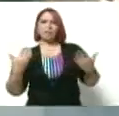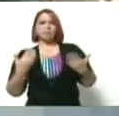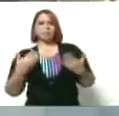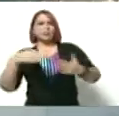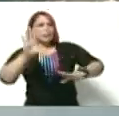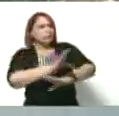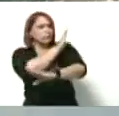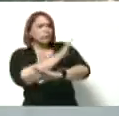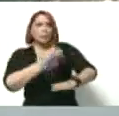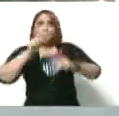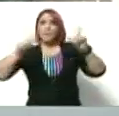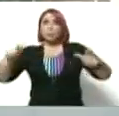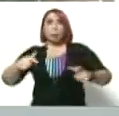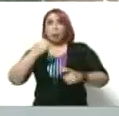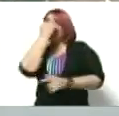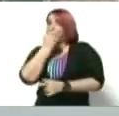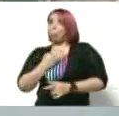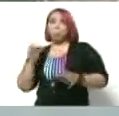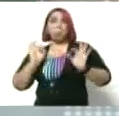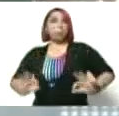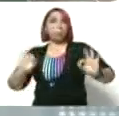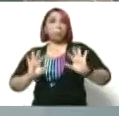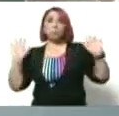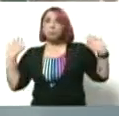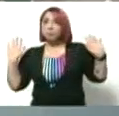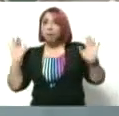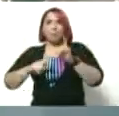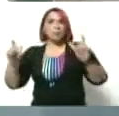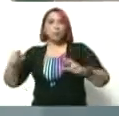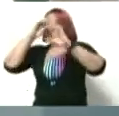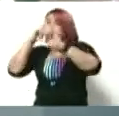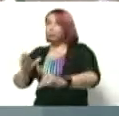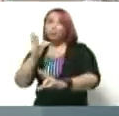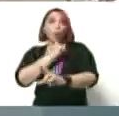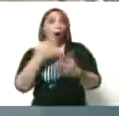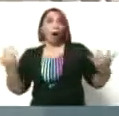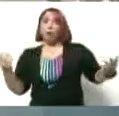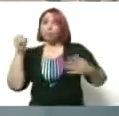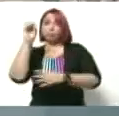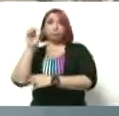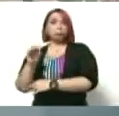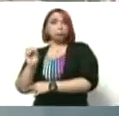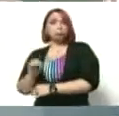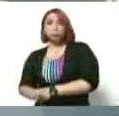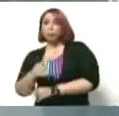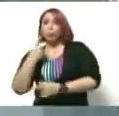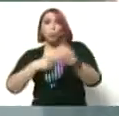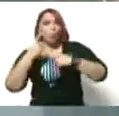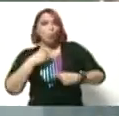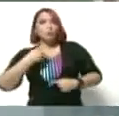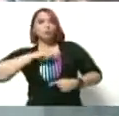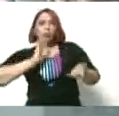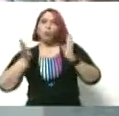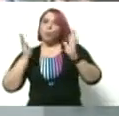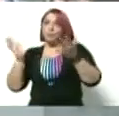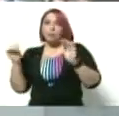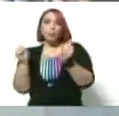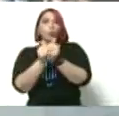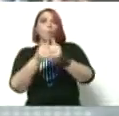y la gente sigue el tapabocas la gente no está respetando el semáforo bueno conversamos con la ministra